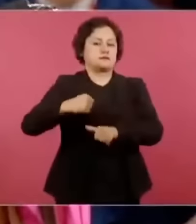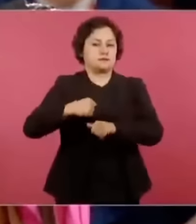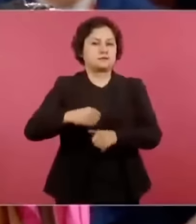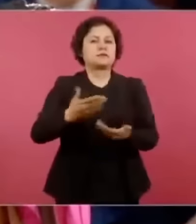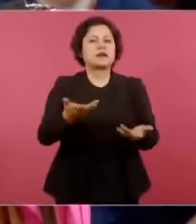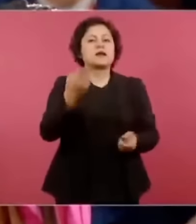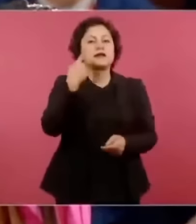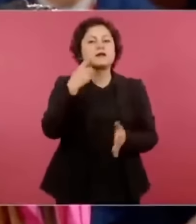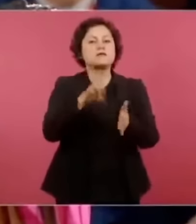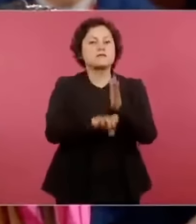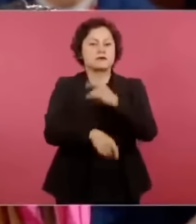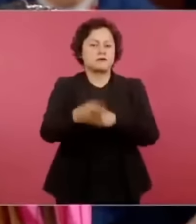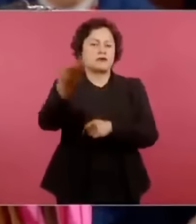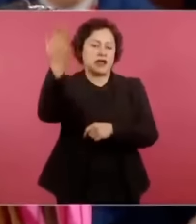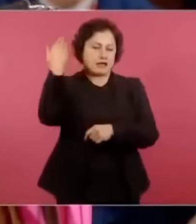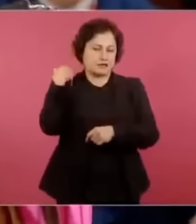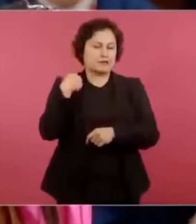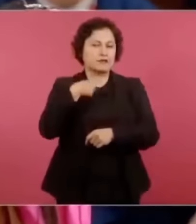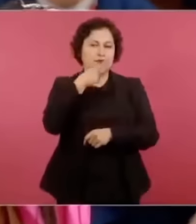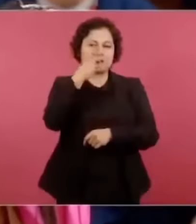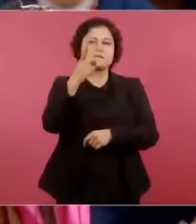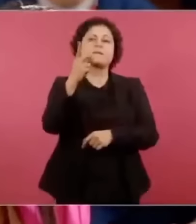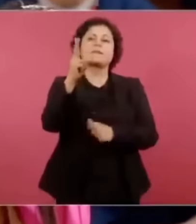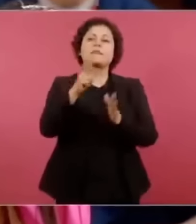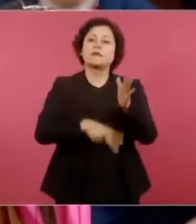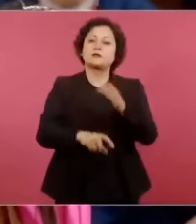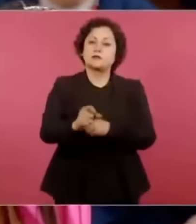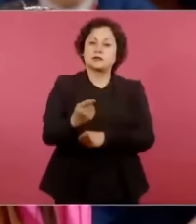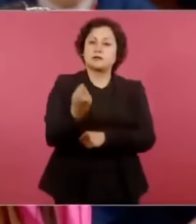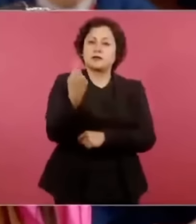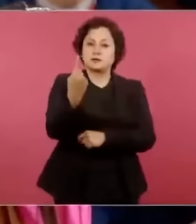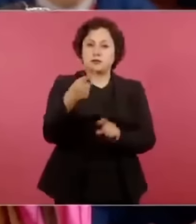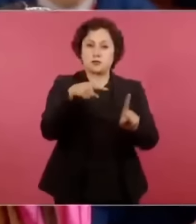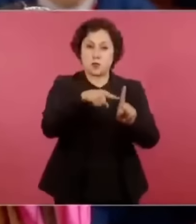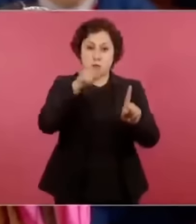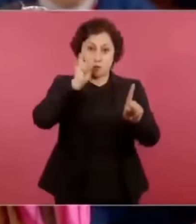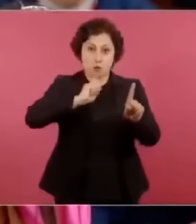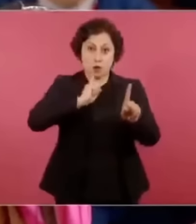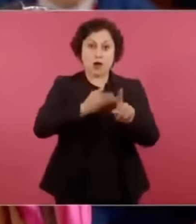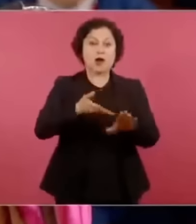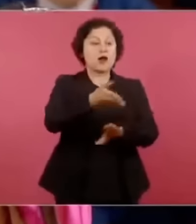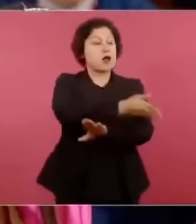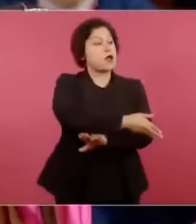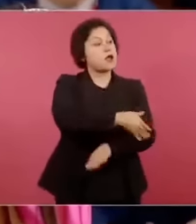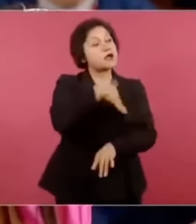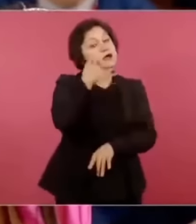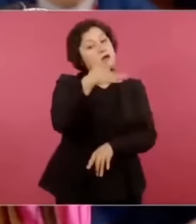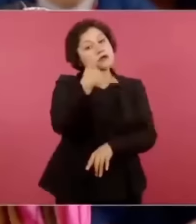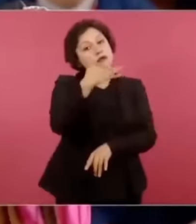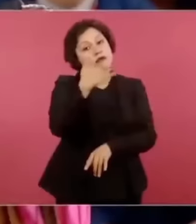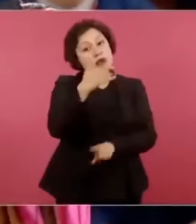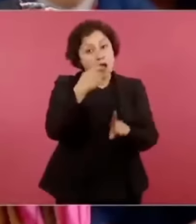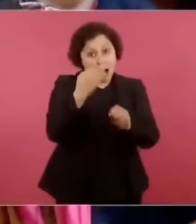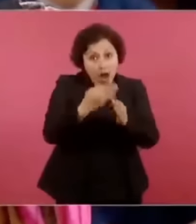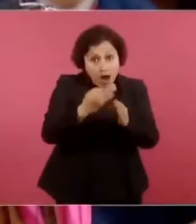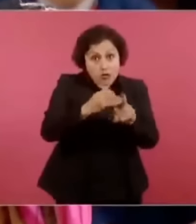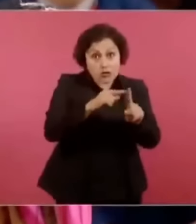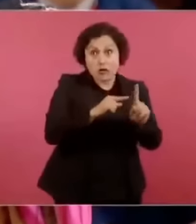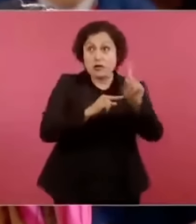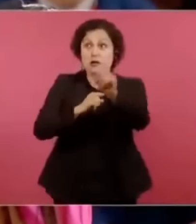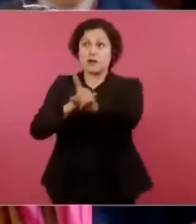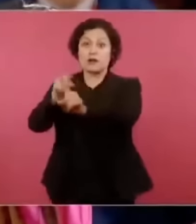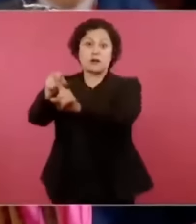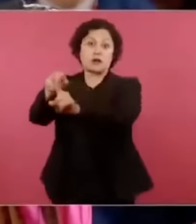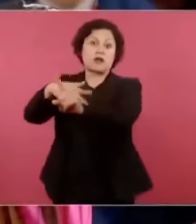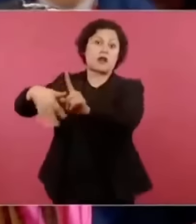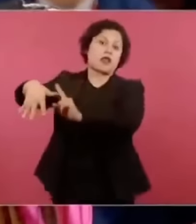directora de alcoholes, que traía cola de corrupción. Y bueno, ahorita ya trae un escándalo allá de corrupción. Sí. Y creo